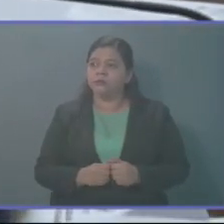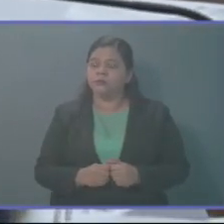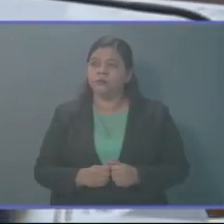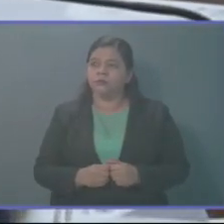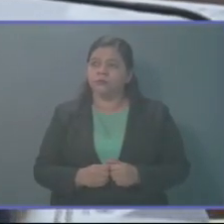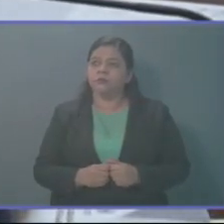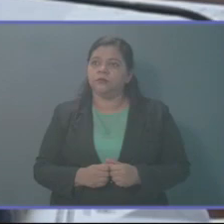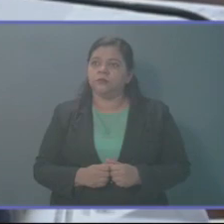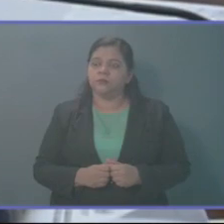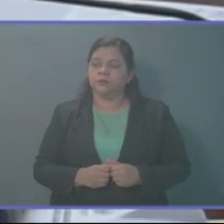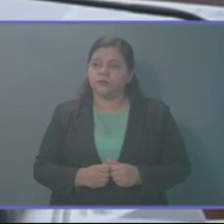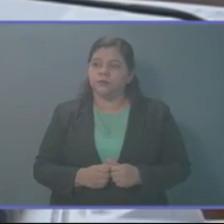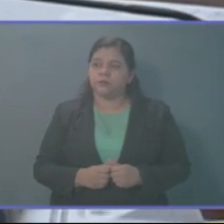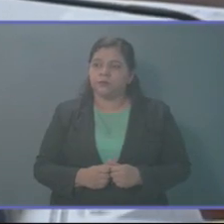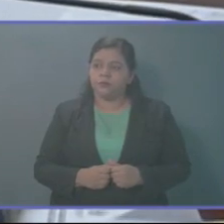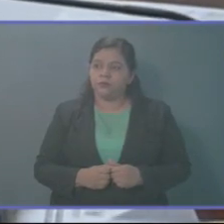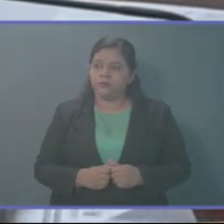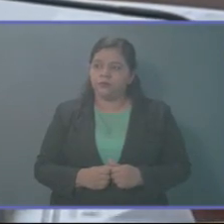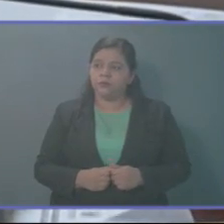se